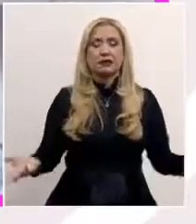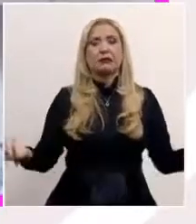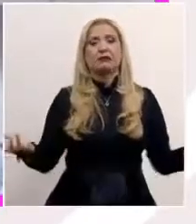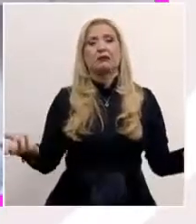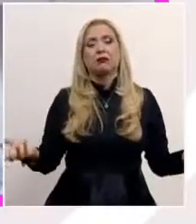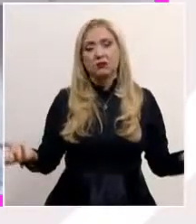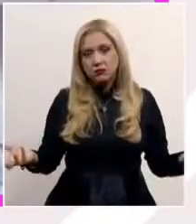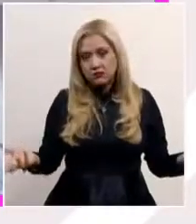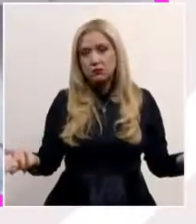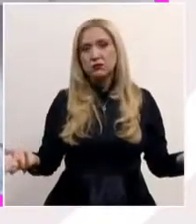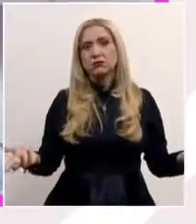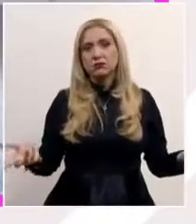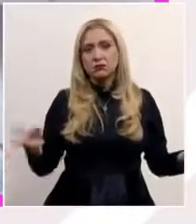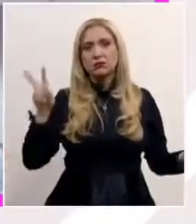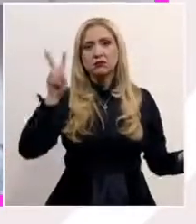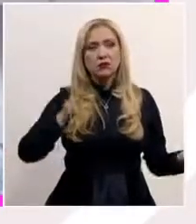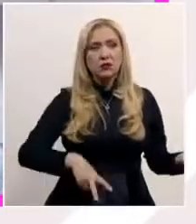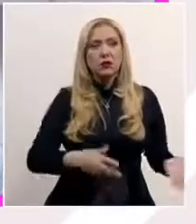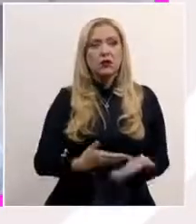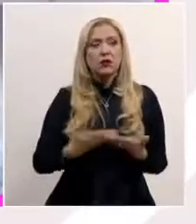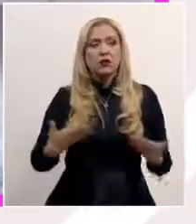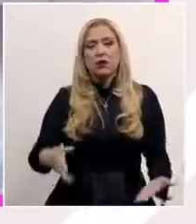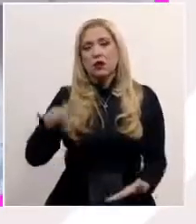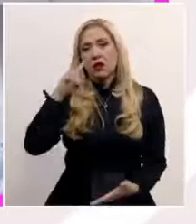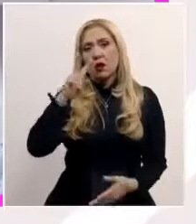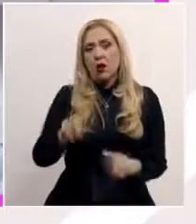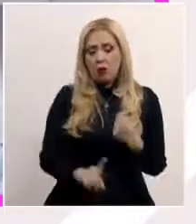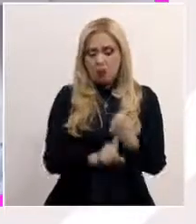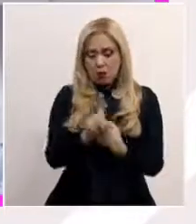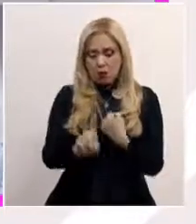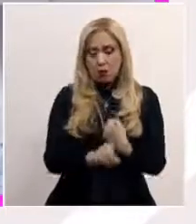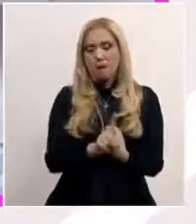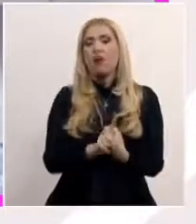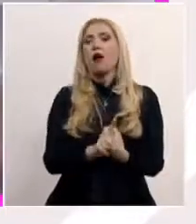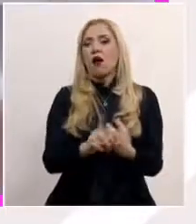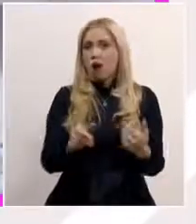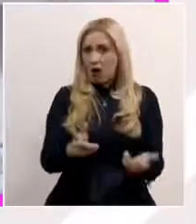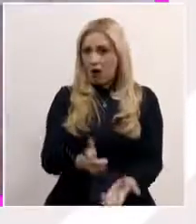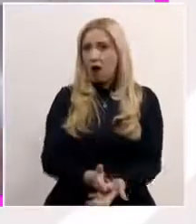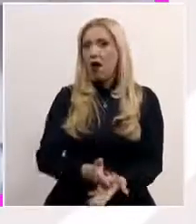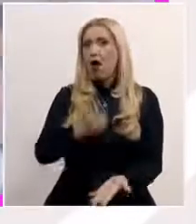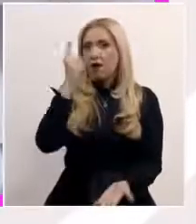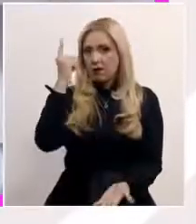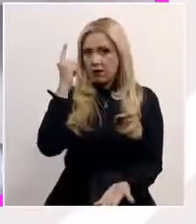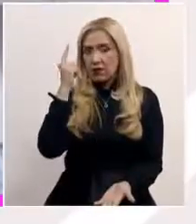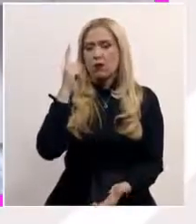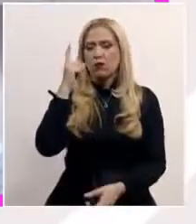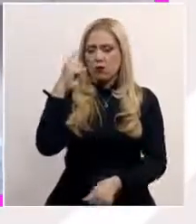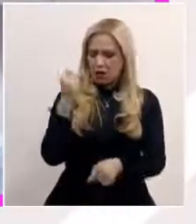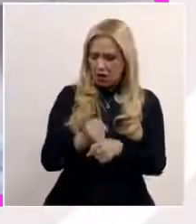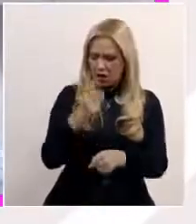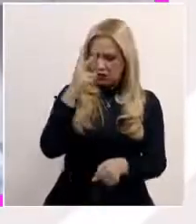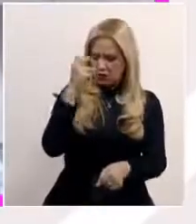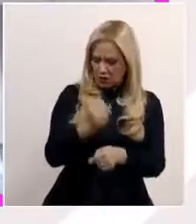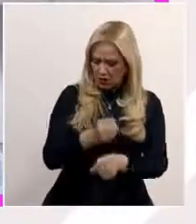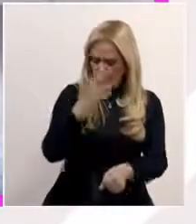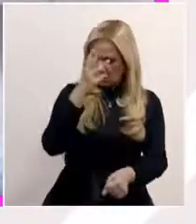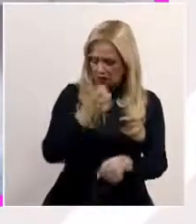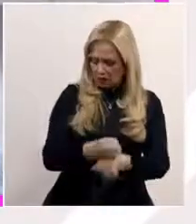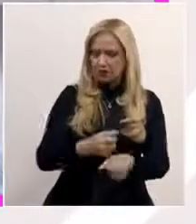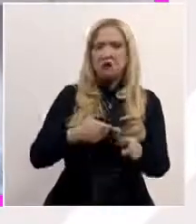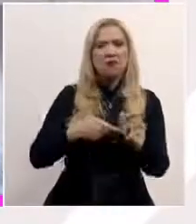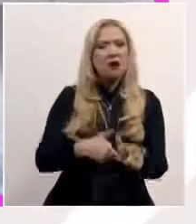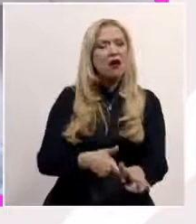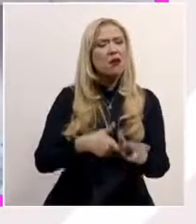creo que nos habla de un problema serio cuando vemos que año tras año tras año